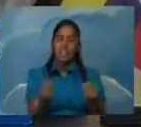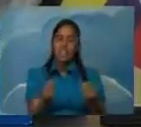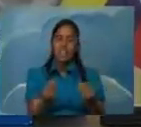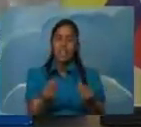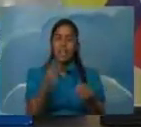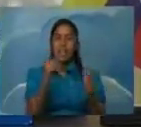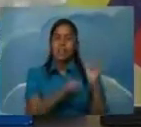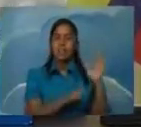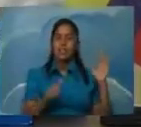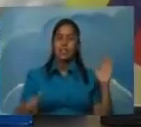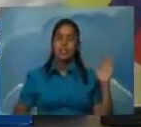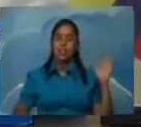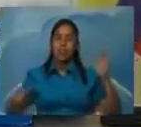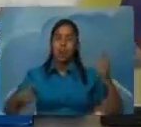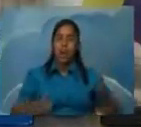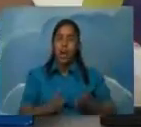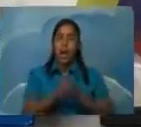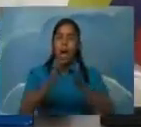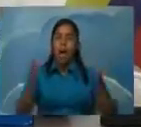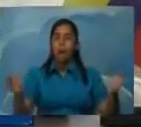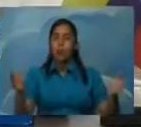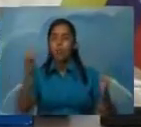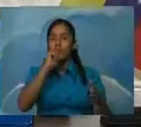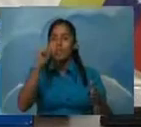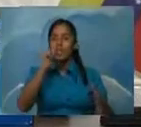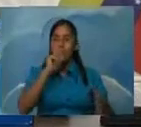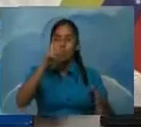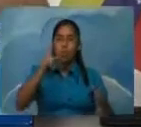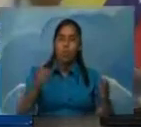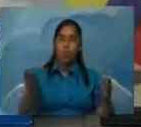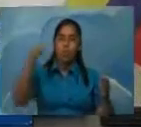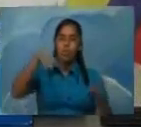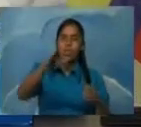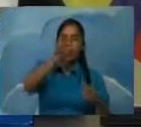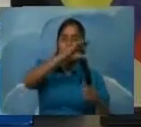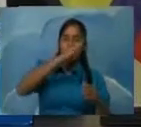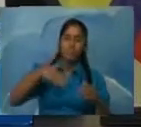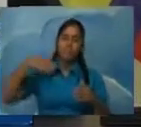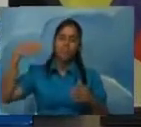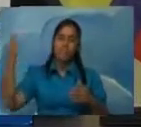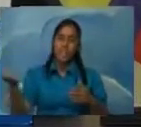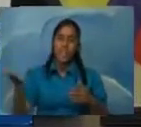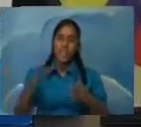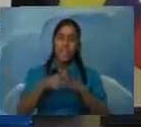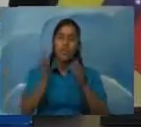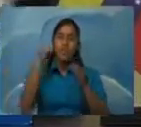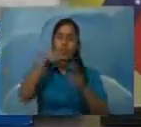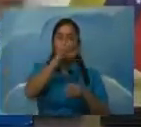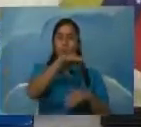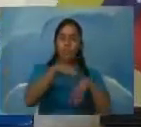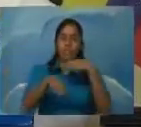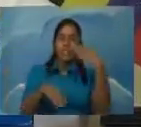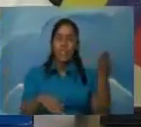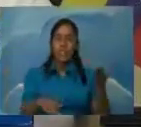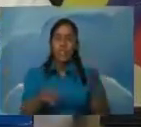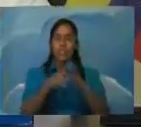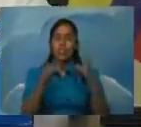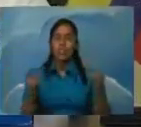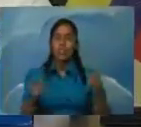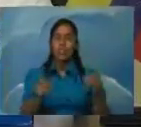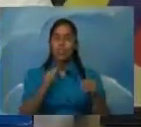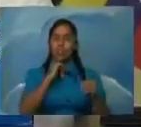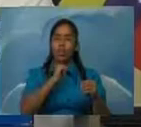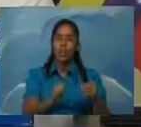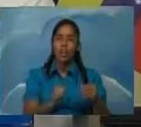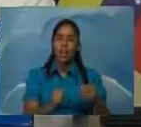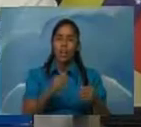El Señor abrió las aguas, una montaña a la derecha, otra montaña. Los albañiles